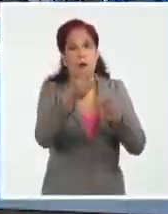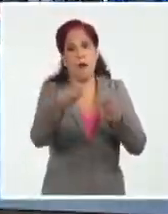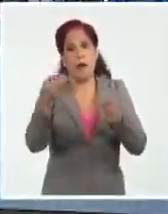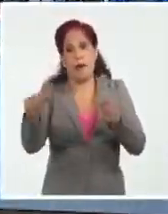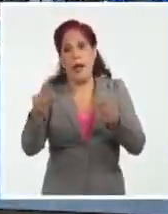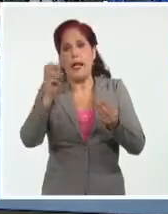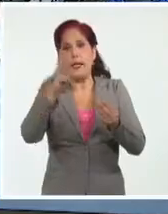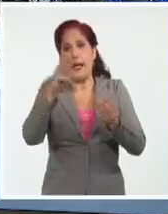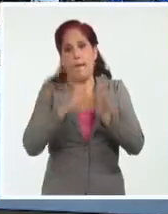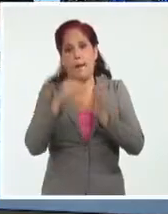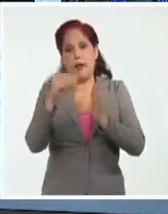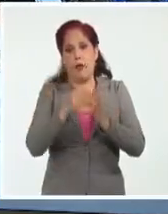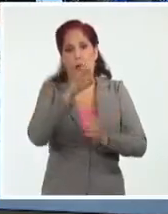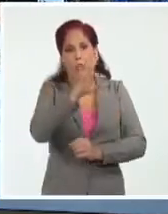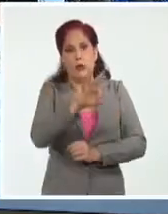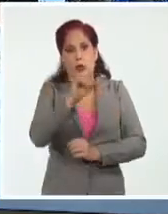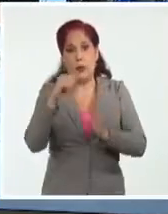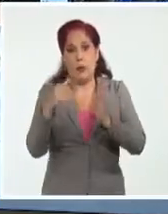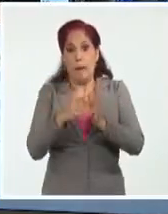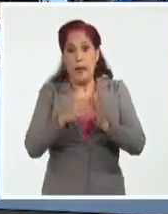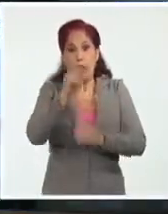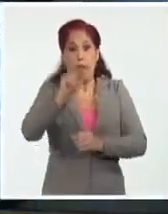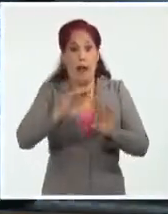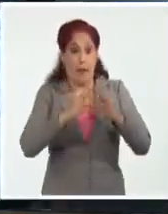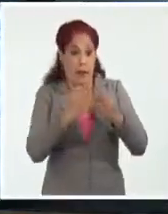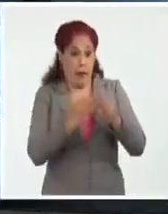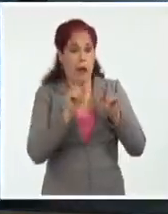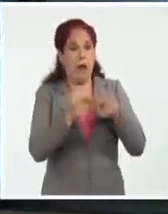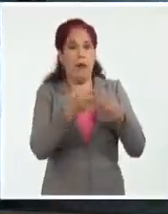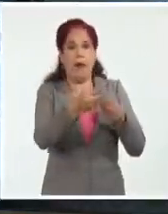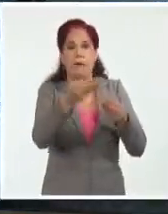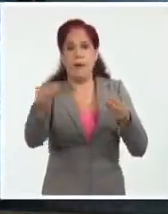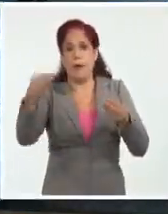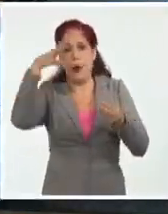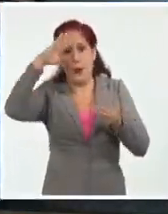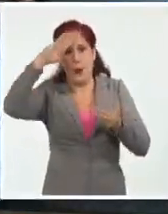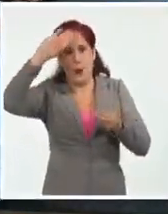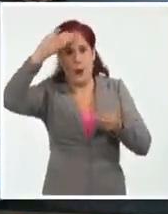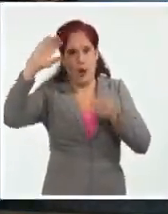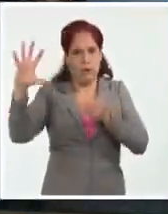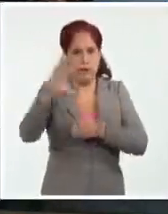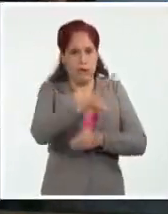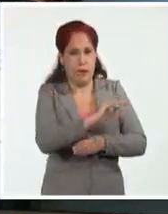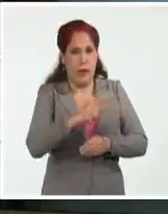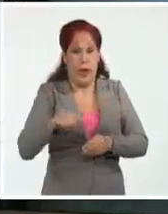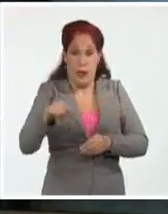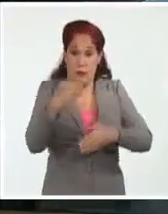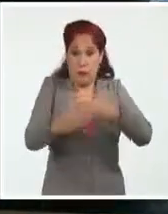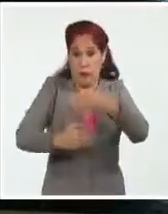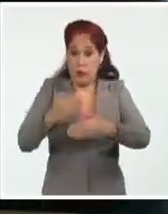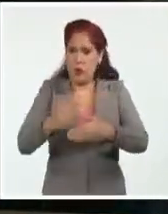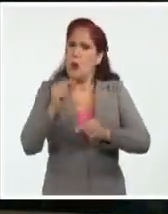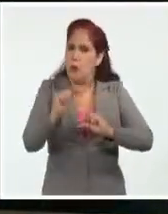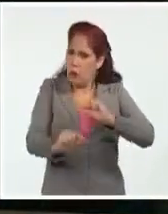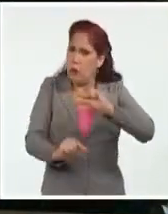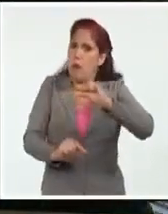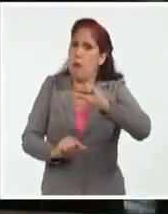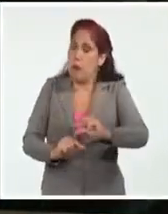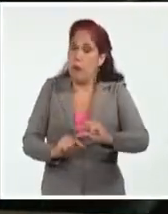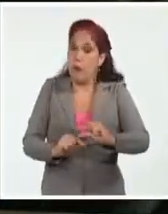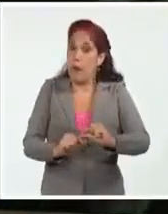de 3.800.000 núcleos familiares en todo el país. Se trata, amigos, de un proceso gradual.